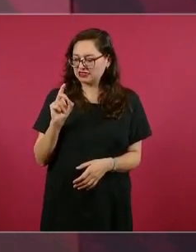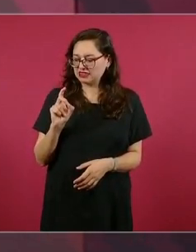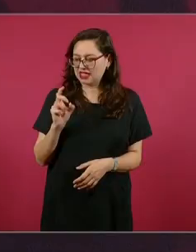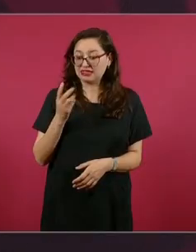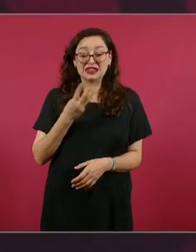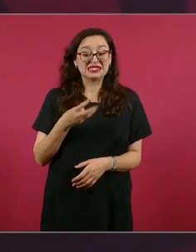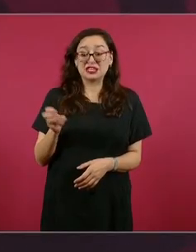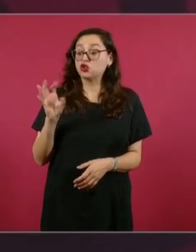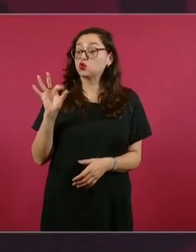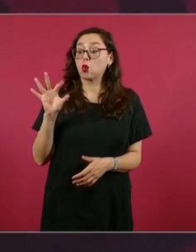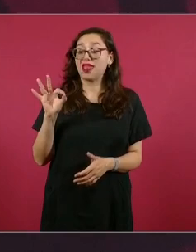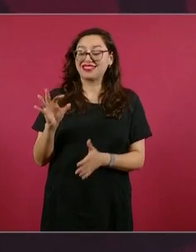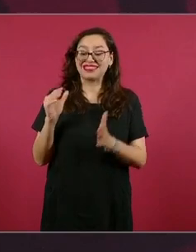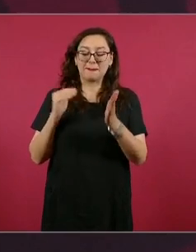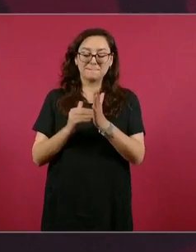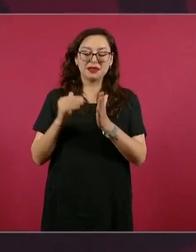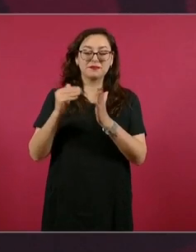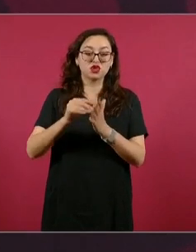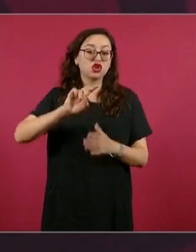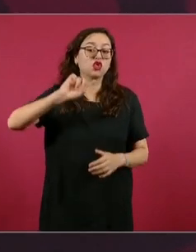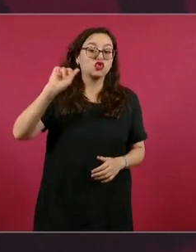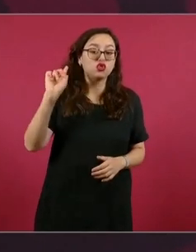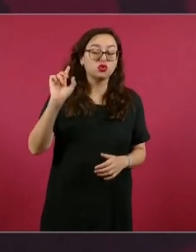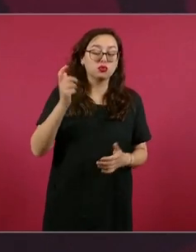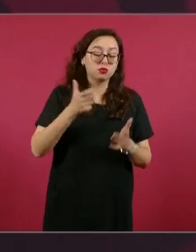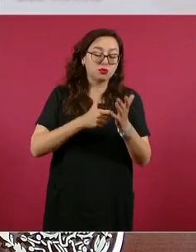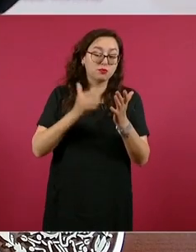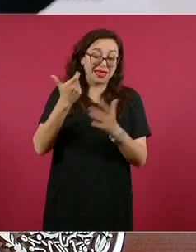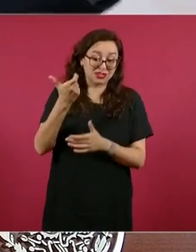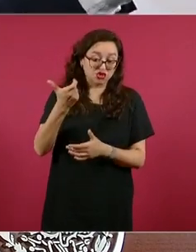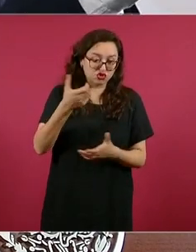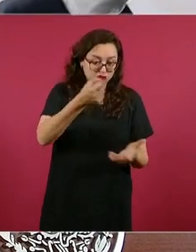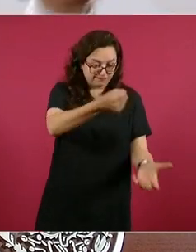330,340,000,000,000, que es lo que costó la refinería